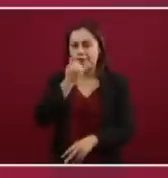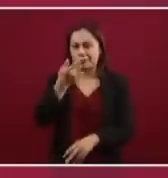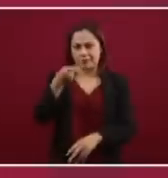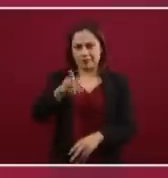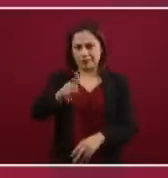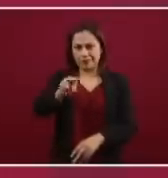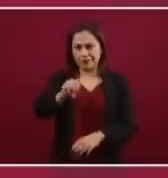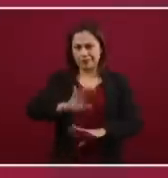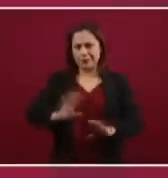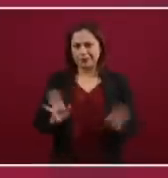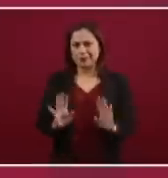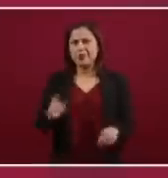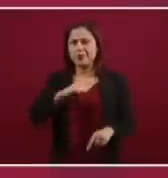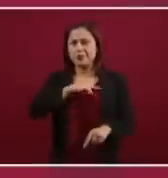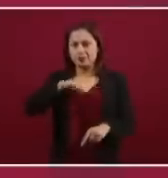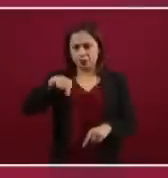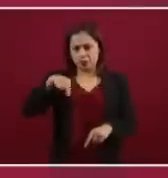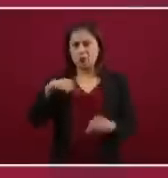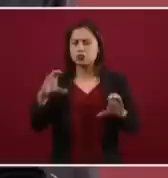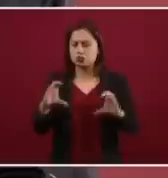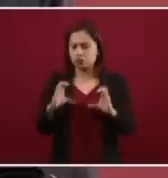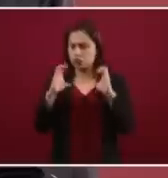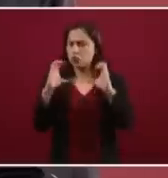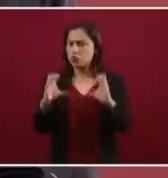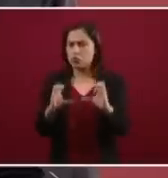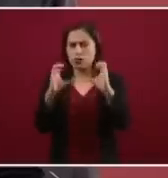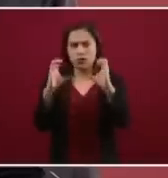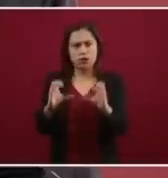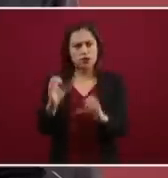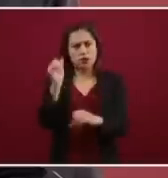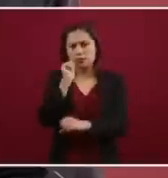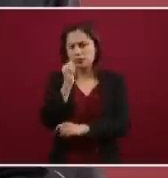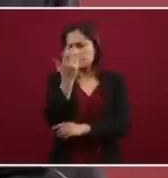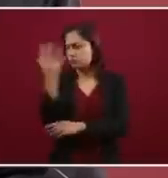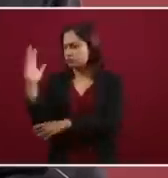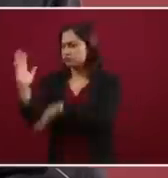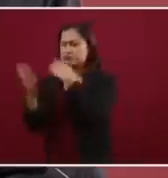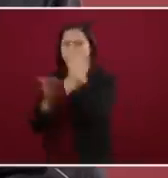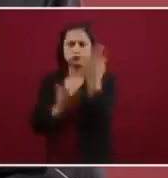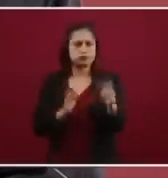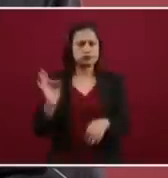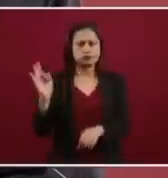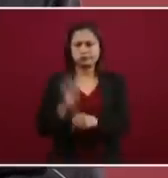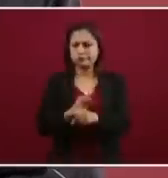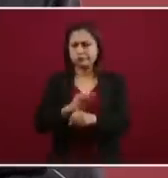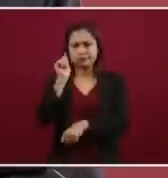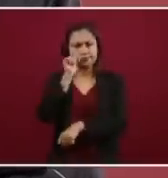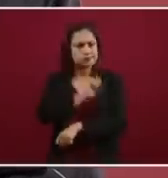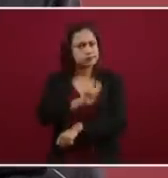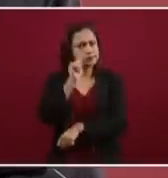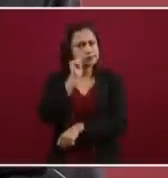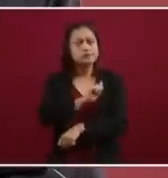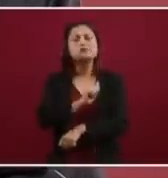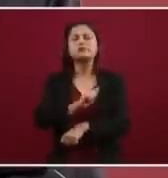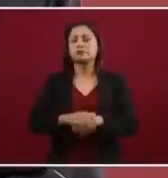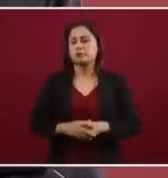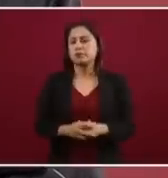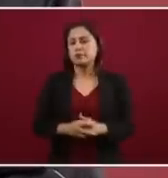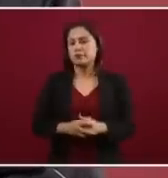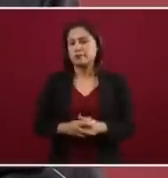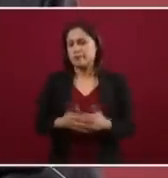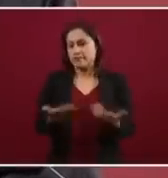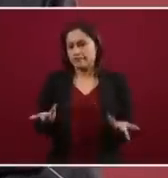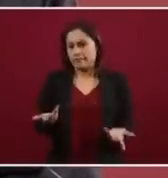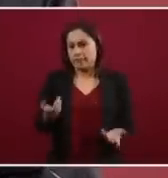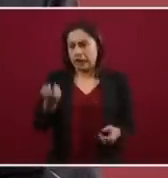no, nosotros vamos a cuidar siempre la naturaleza, el medio ambiente.